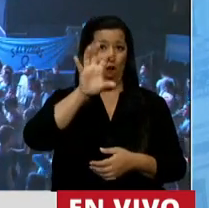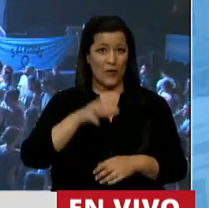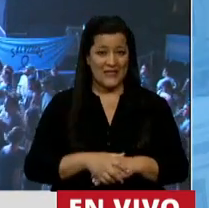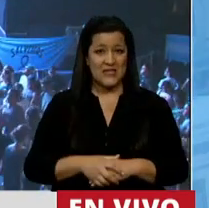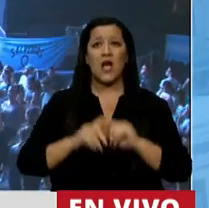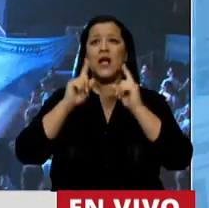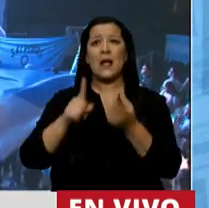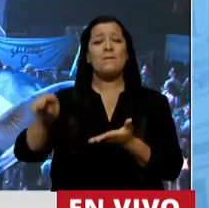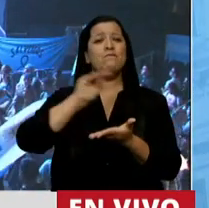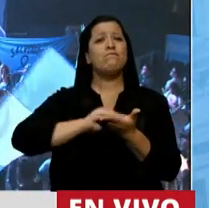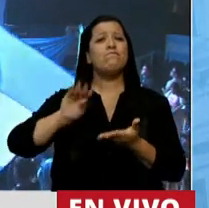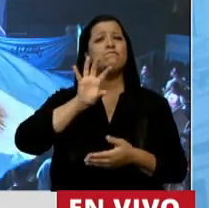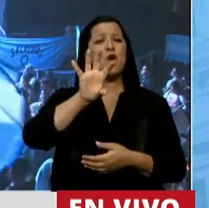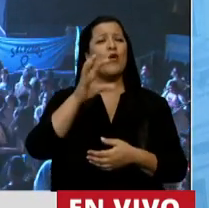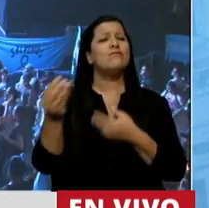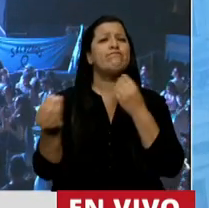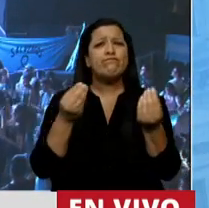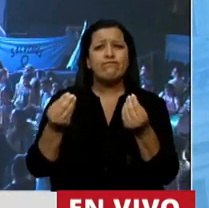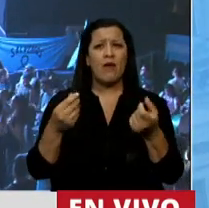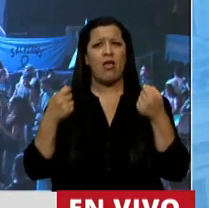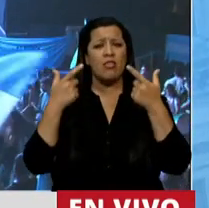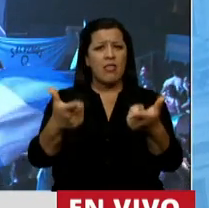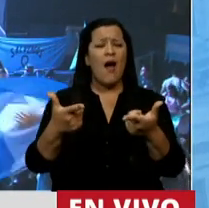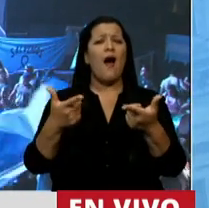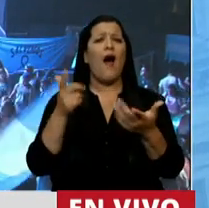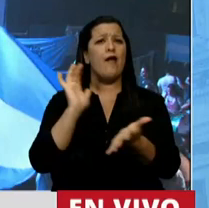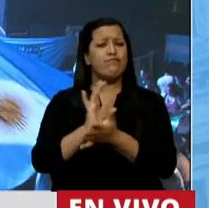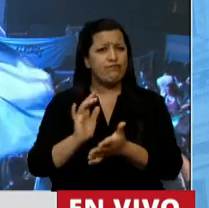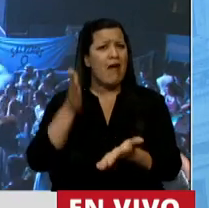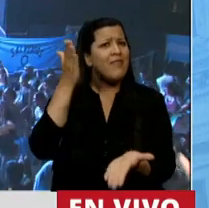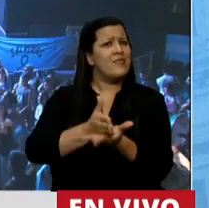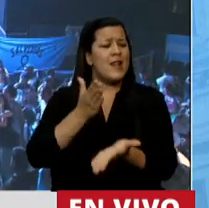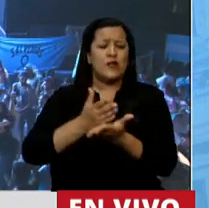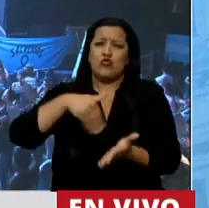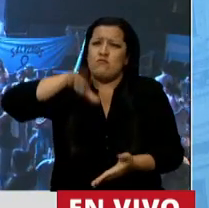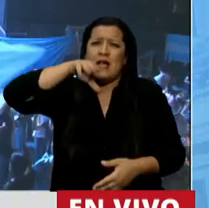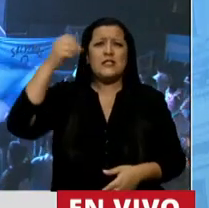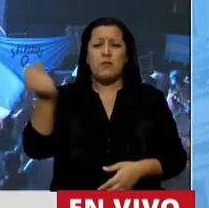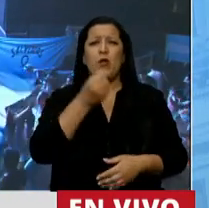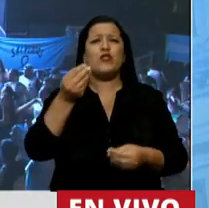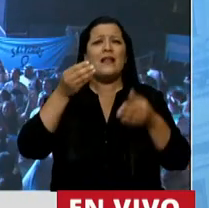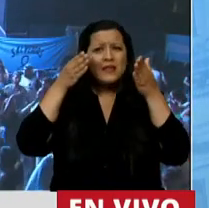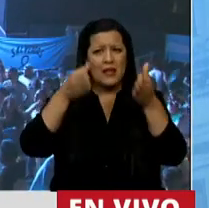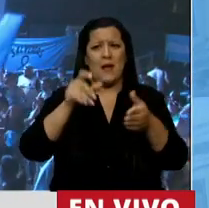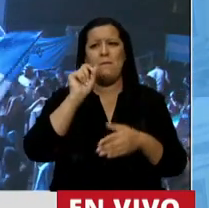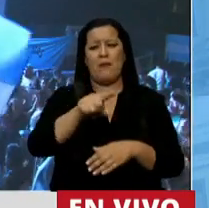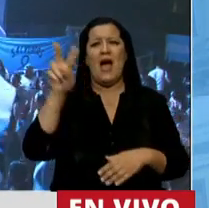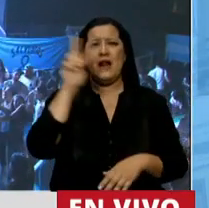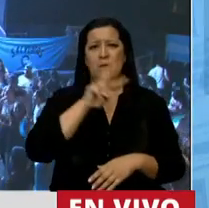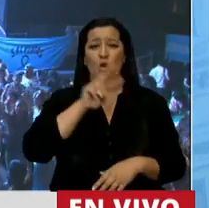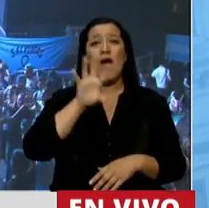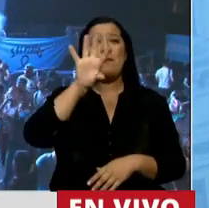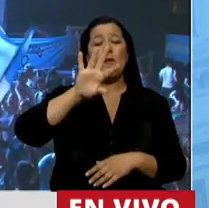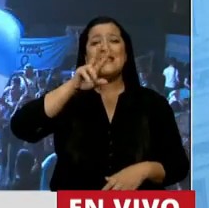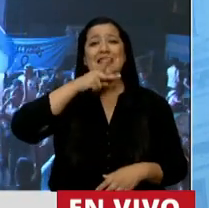como legislador de una provincia donde se amplió uno de los derechos más importantes hacia las mujeres, de la provincia de